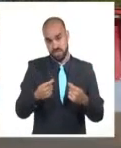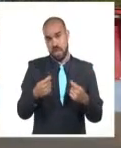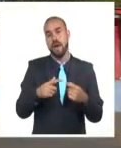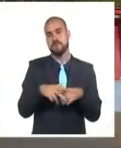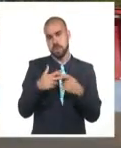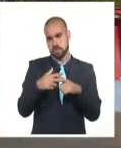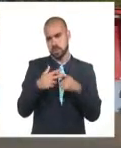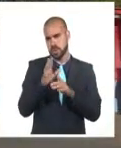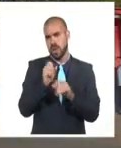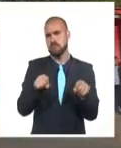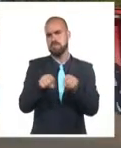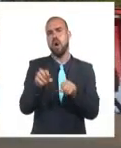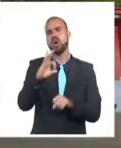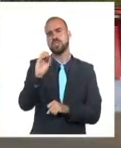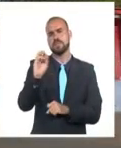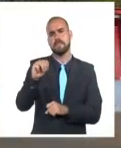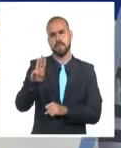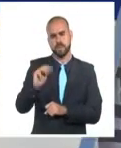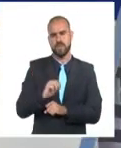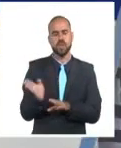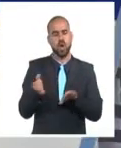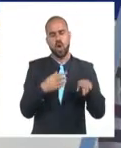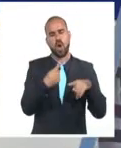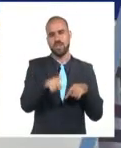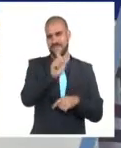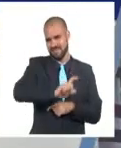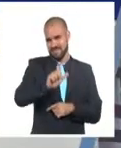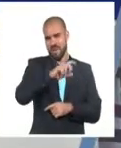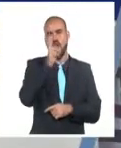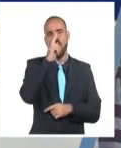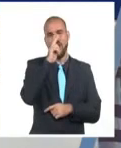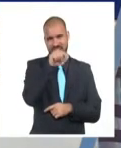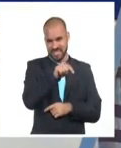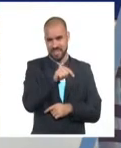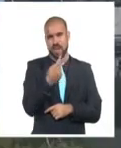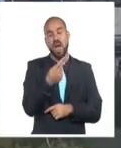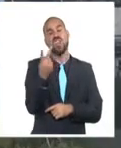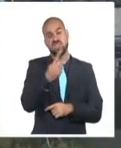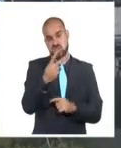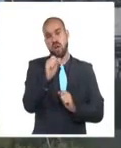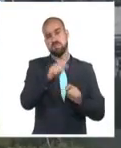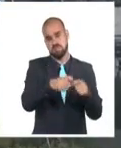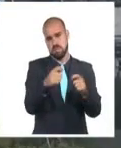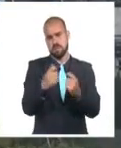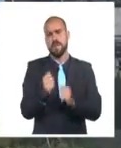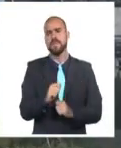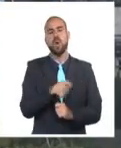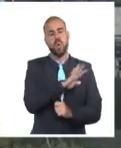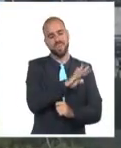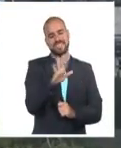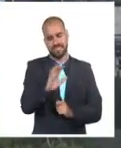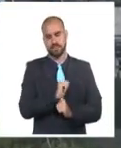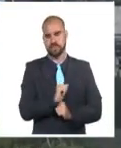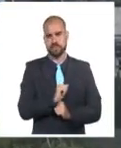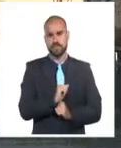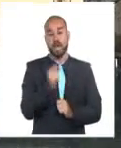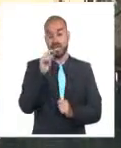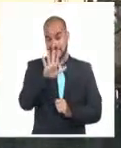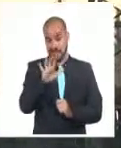80 megawatts. En la termoeléctrica de Nueva Vida tenemos también 2 unidades fuera de servicio, la unidad 4 y la unidad 5. La unidad 5 ya en el día de